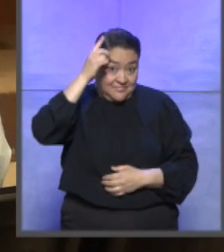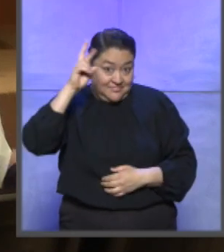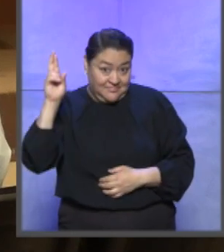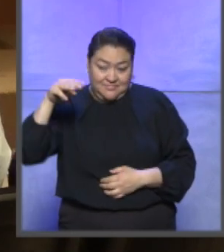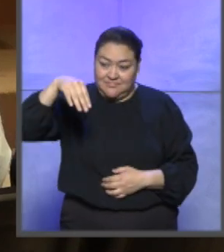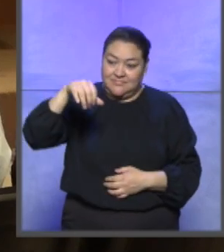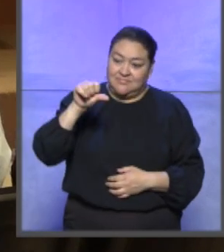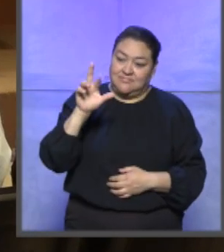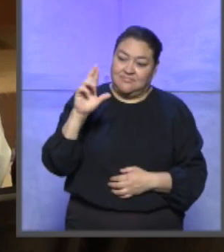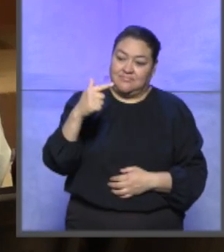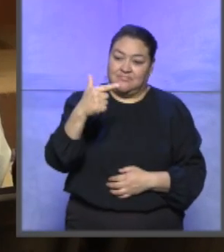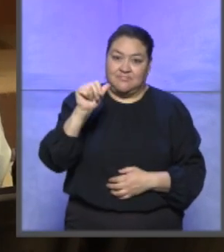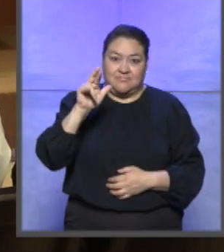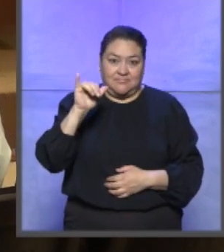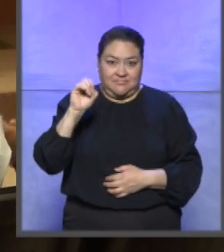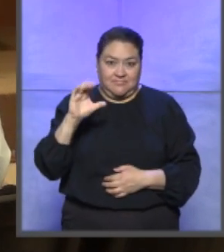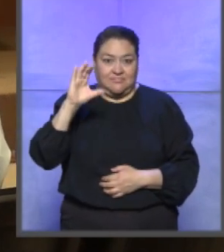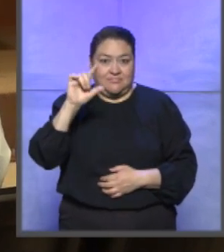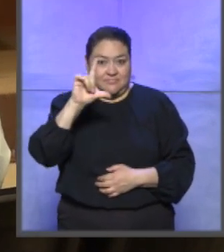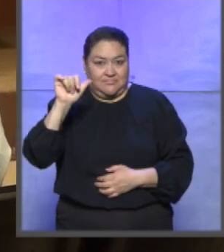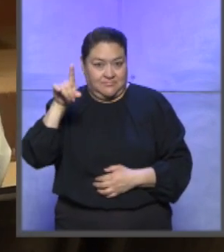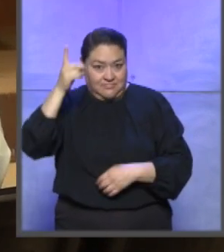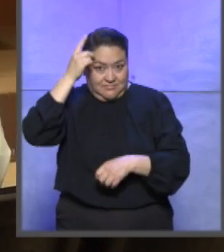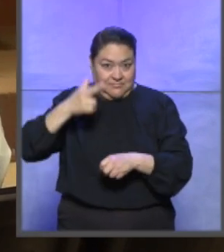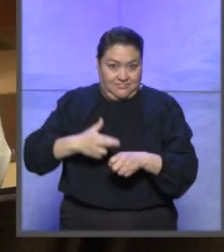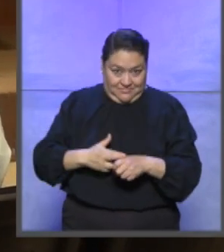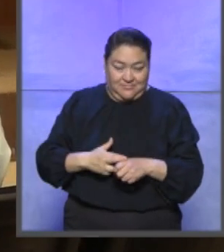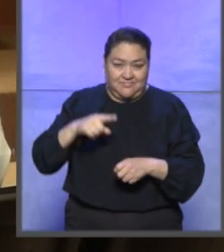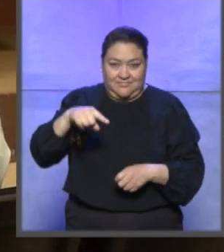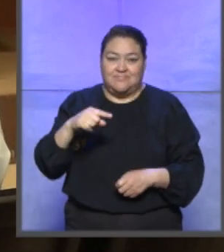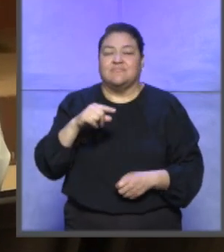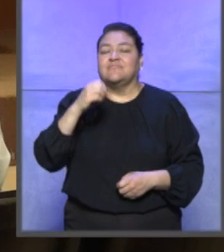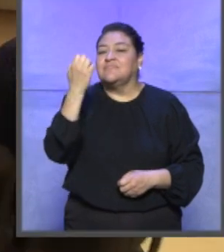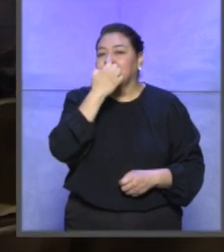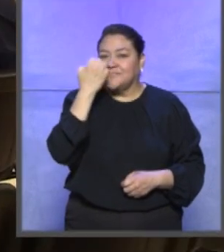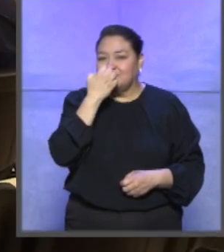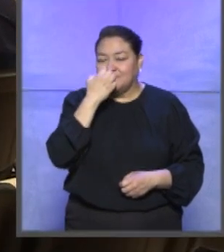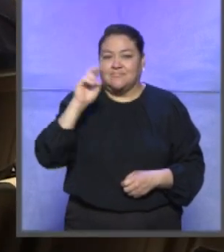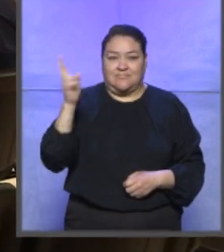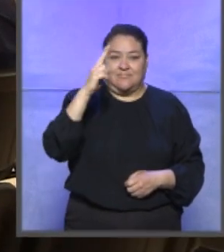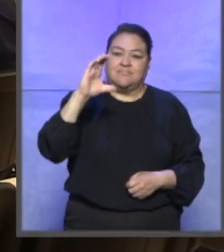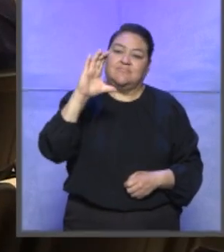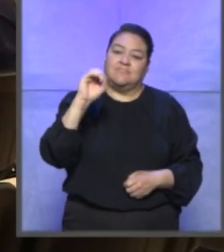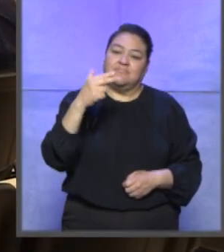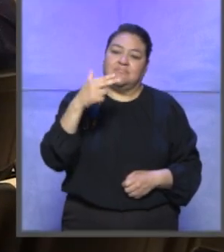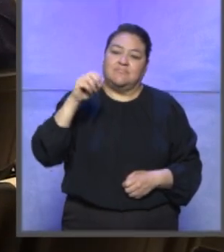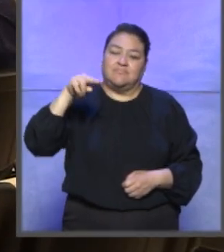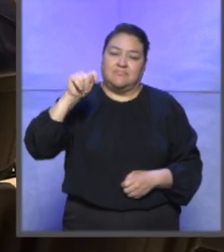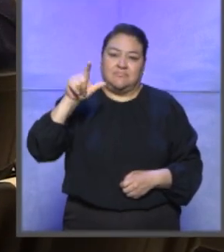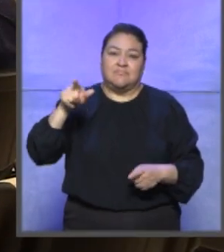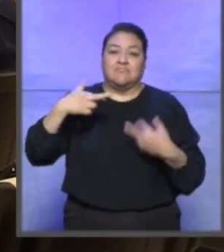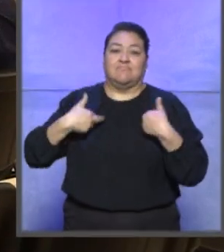La doctora Margarita del Carmen Rodríguez Collado, directora académica de la Universidad Popular de La Chontalpa, en representación